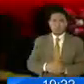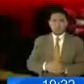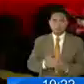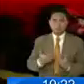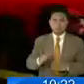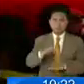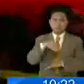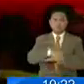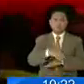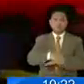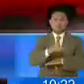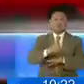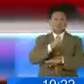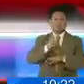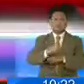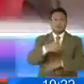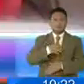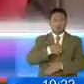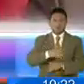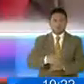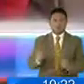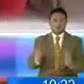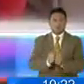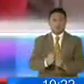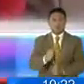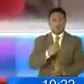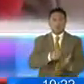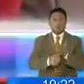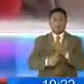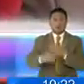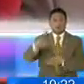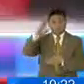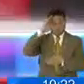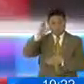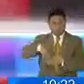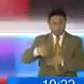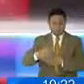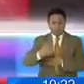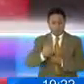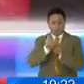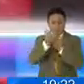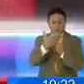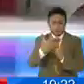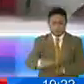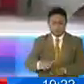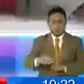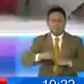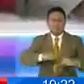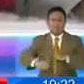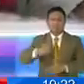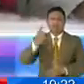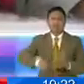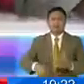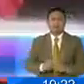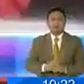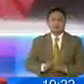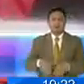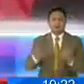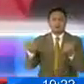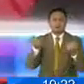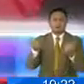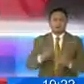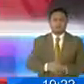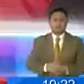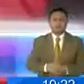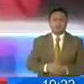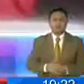tarde, dirigentes barcelonistas en compañía del ministro del Interior informaron las acciones de prevención y control. Ahora